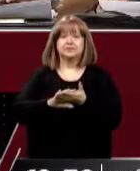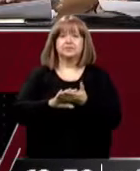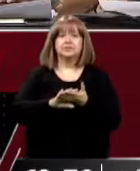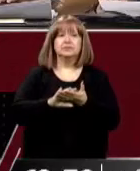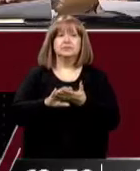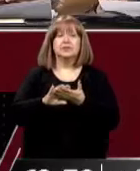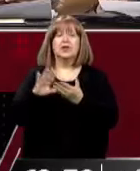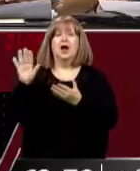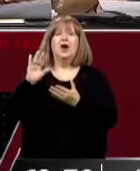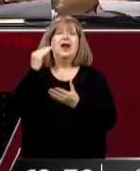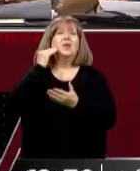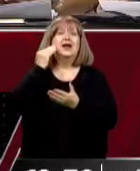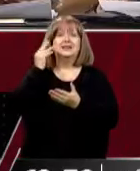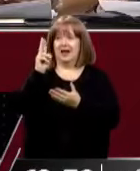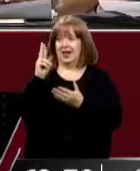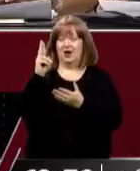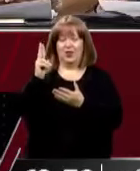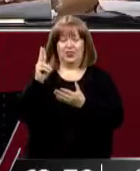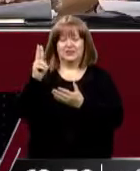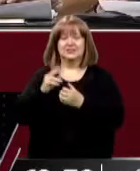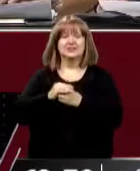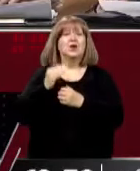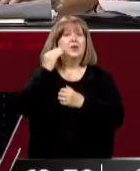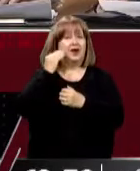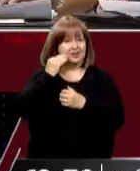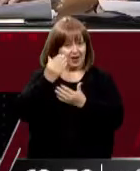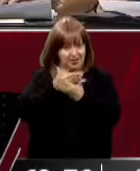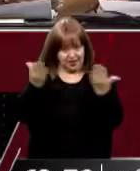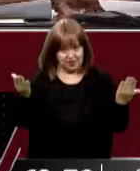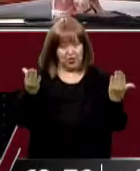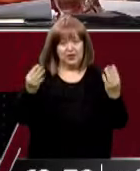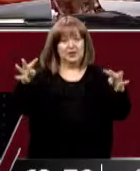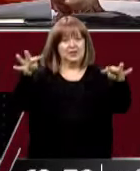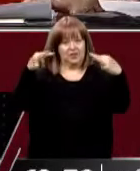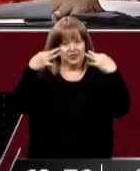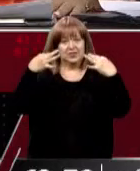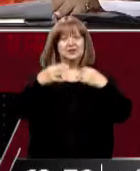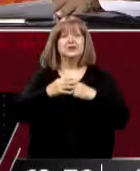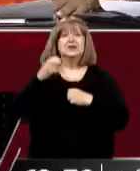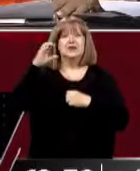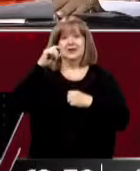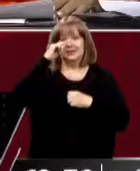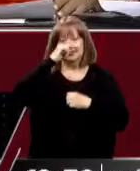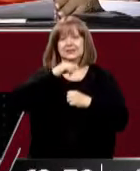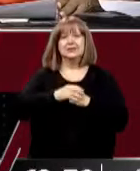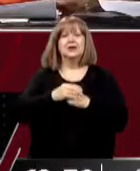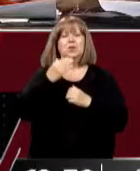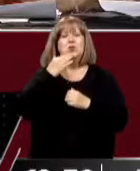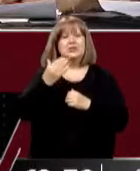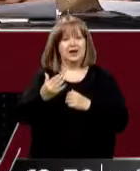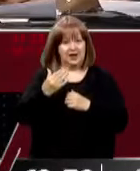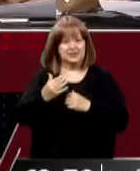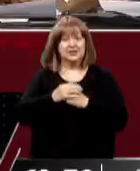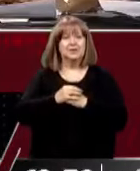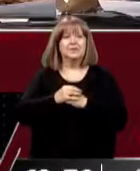Mari, ¿cómo están tú? Buenas tardes. Buenas tardes a ustedes, a toda la audiencia de Canal 7 y muy agradecidos